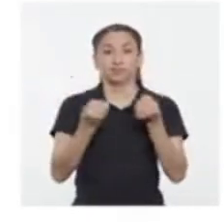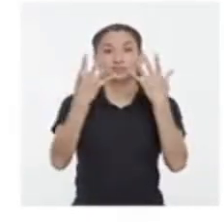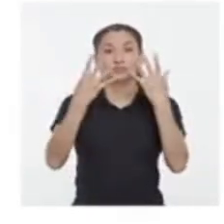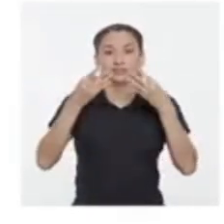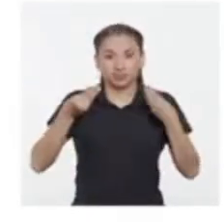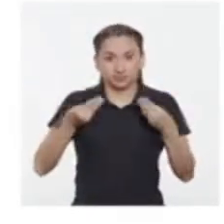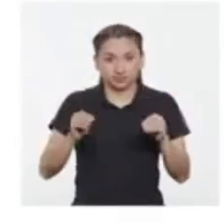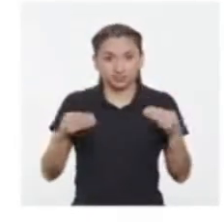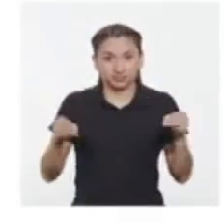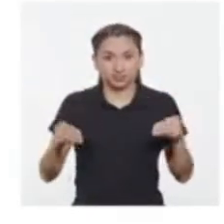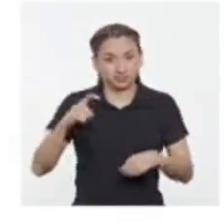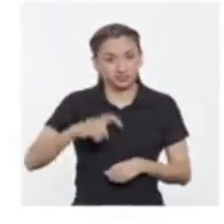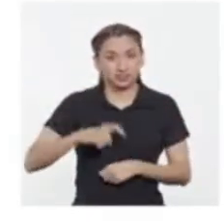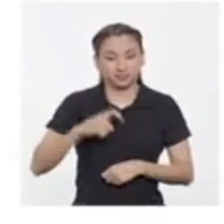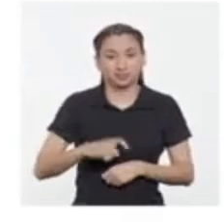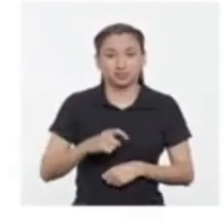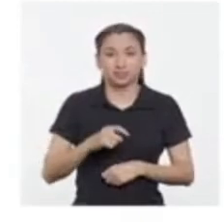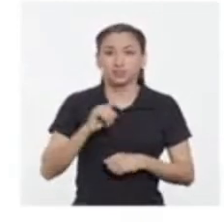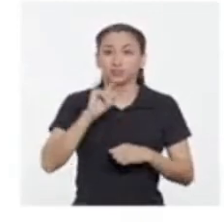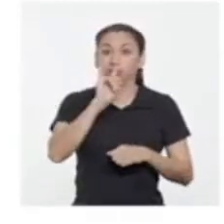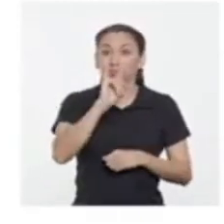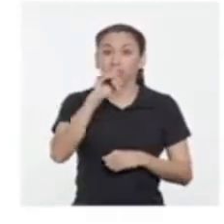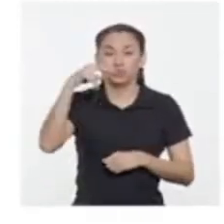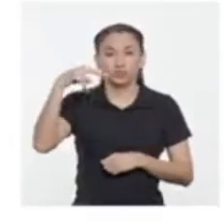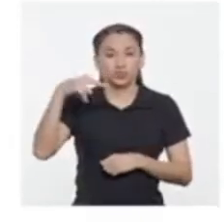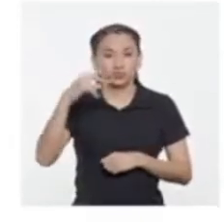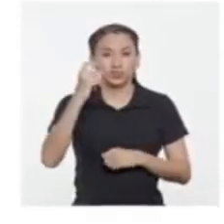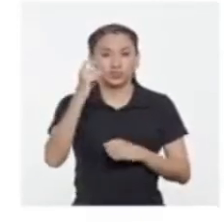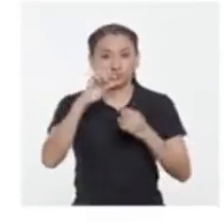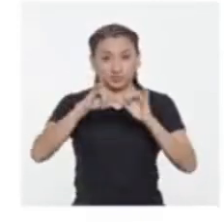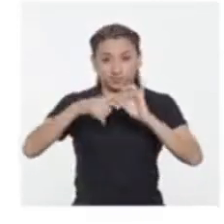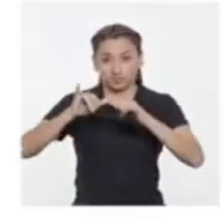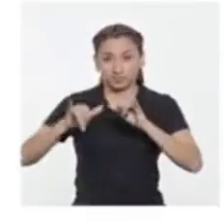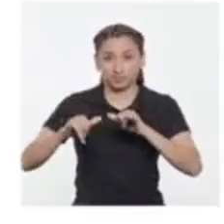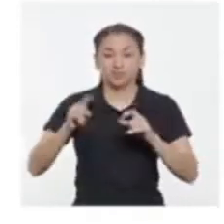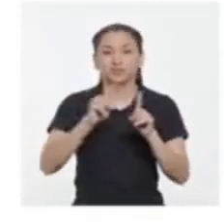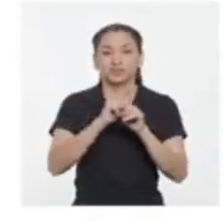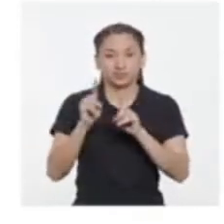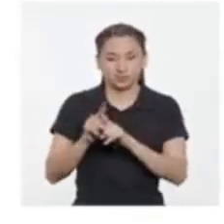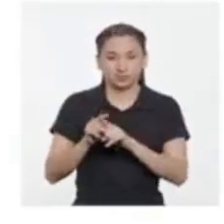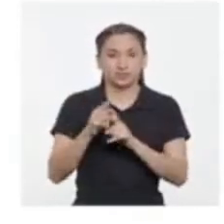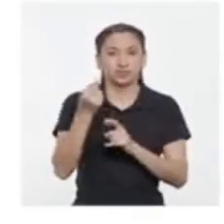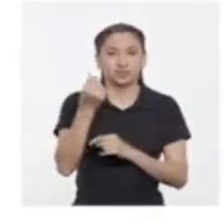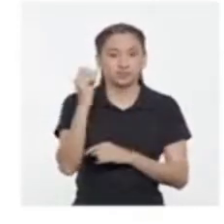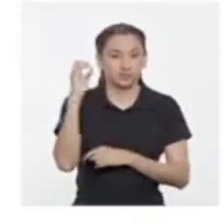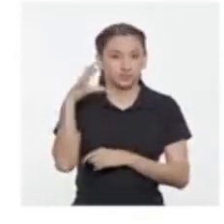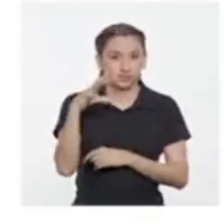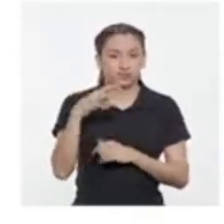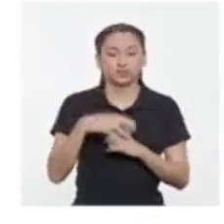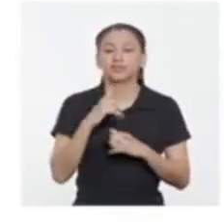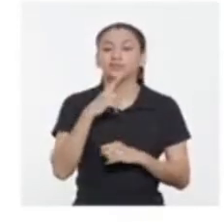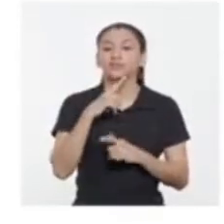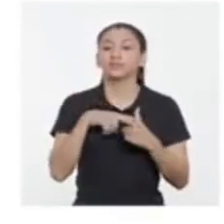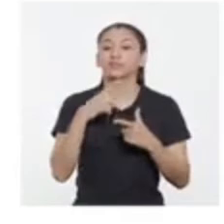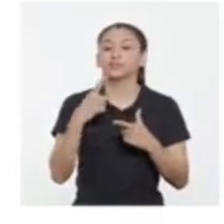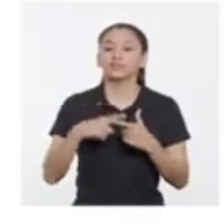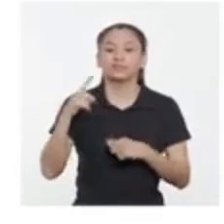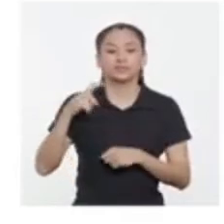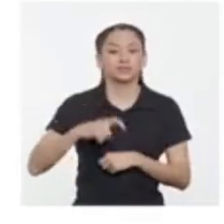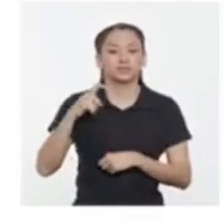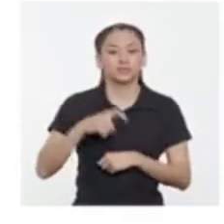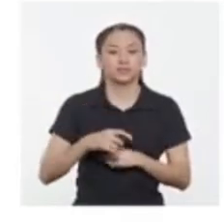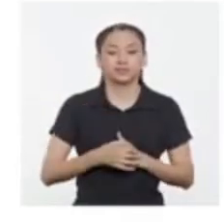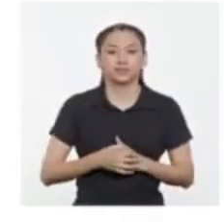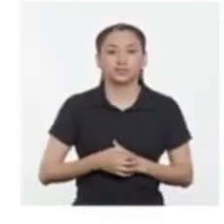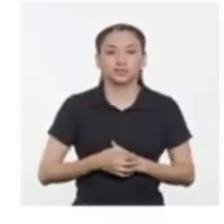tabla la cantidad de material requerido, la unidad de medida y el costo de cada uno de los materiales en soles. Entonces,